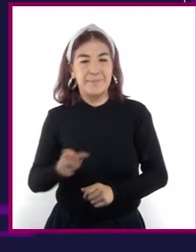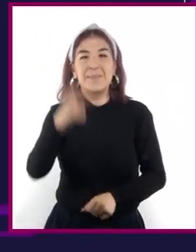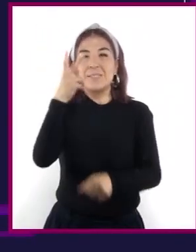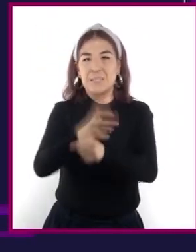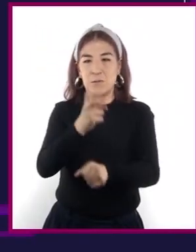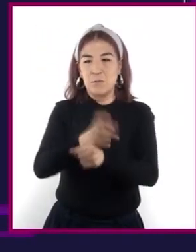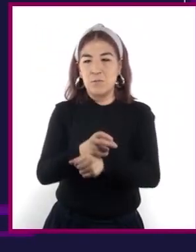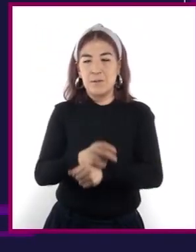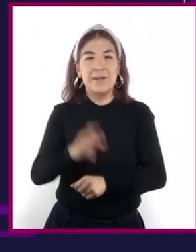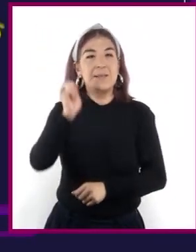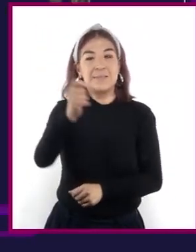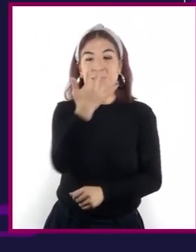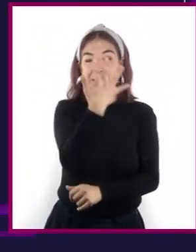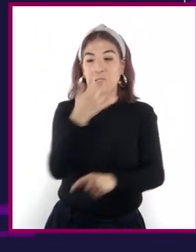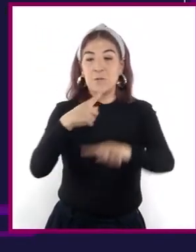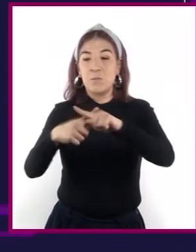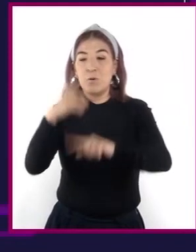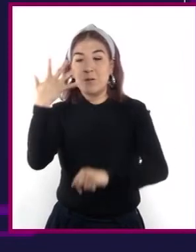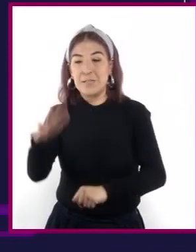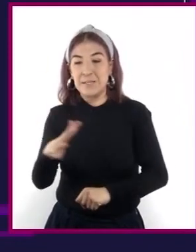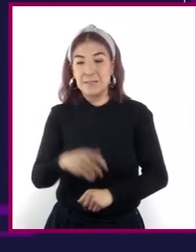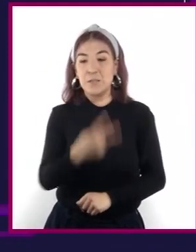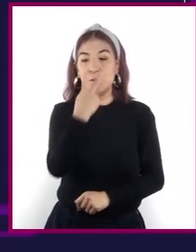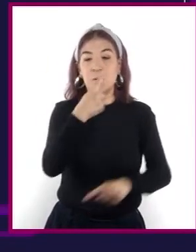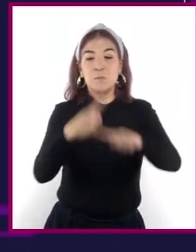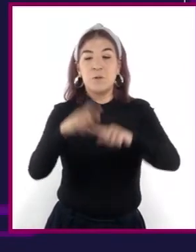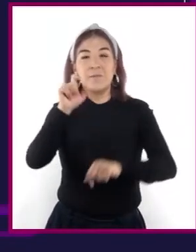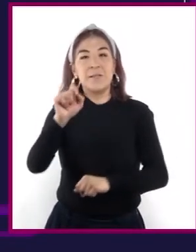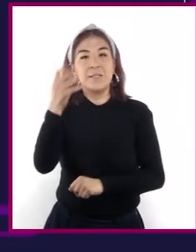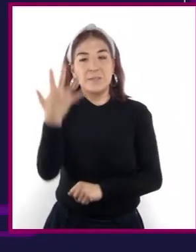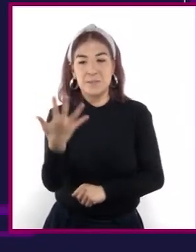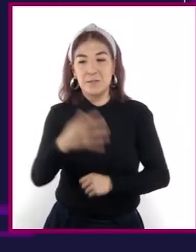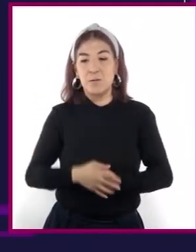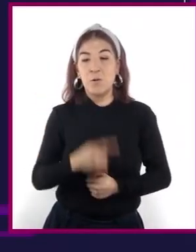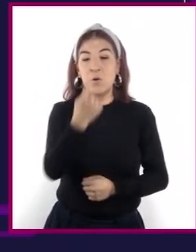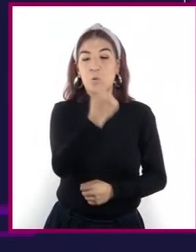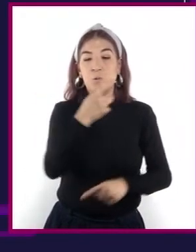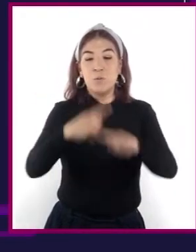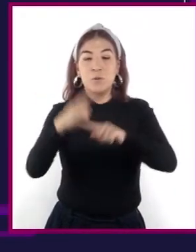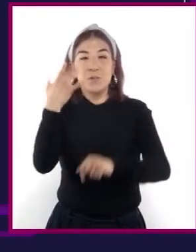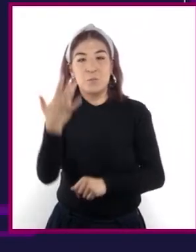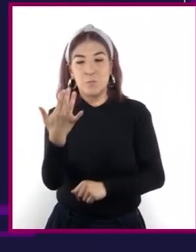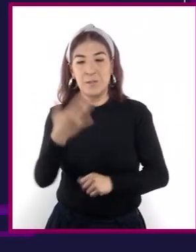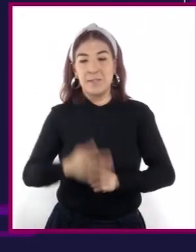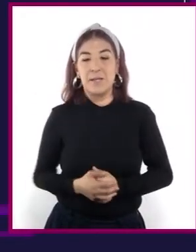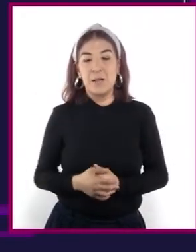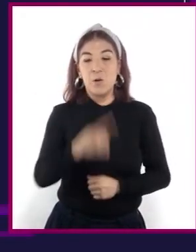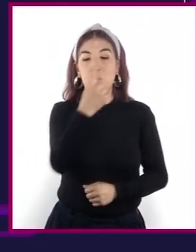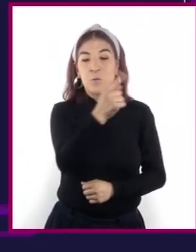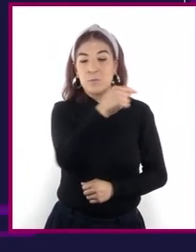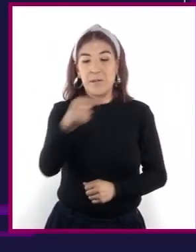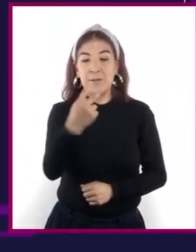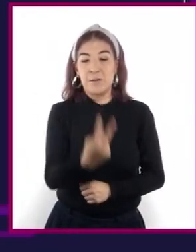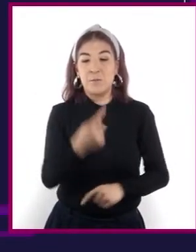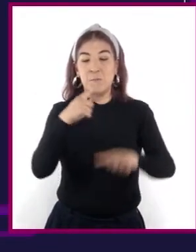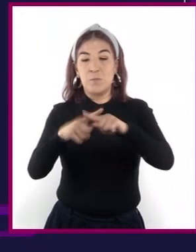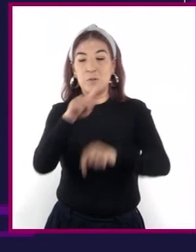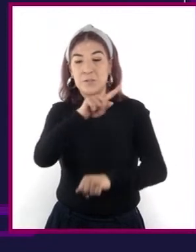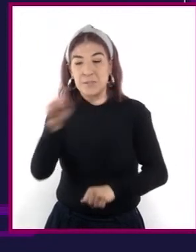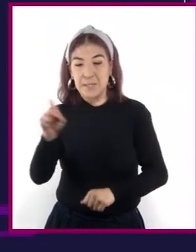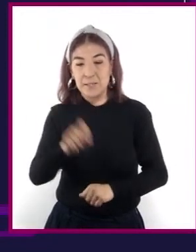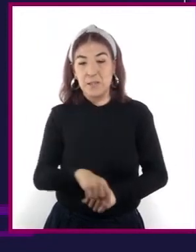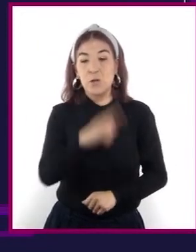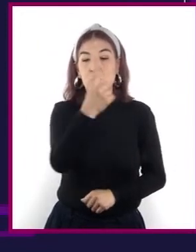Así, 5 por 10, 2 por 25, 1 por 50, 1 medio por 100 y 1/4